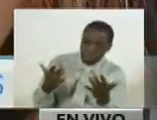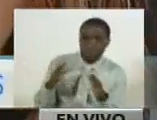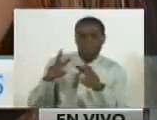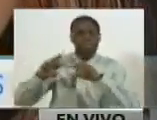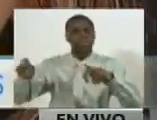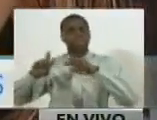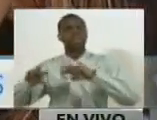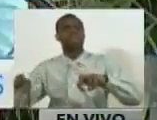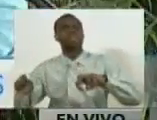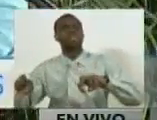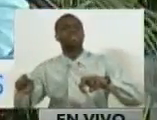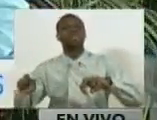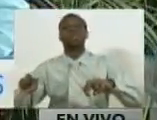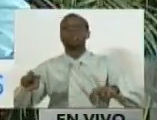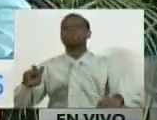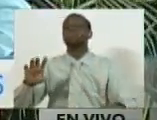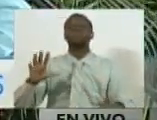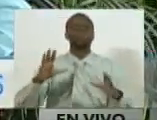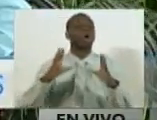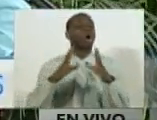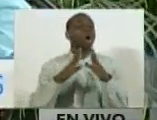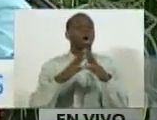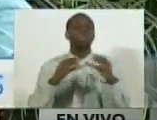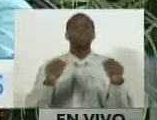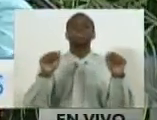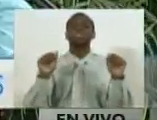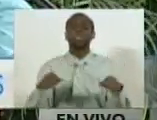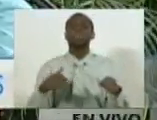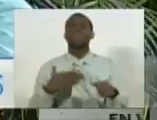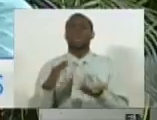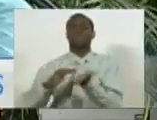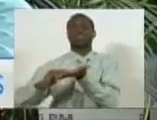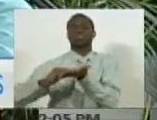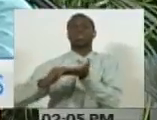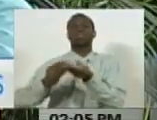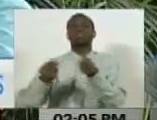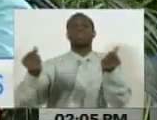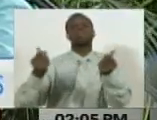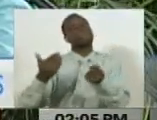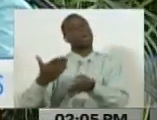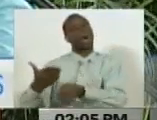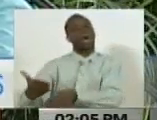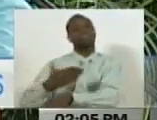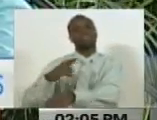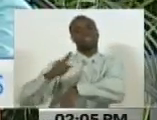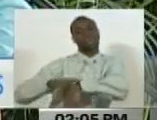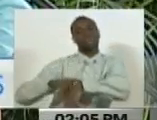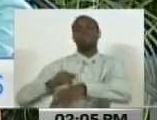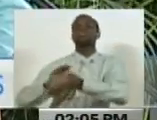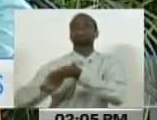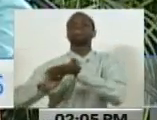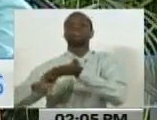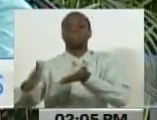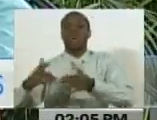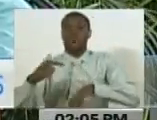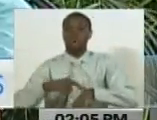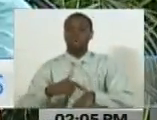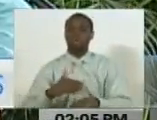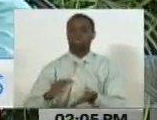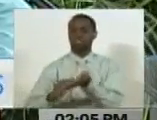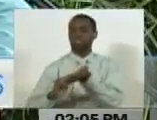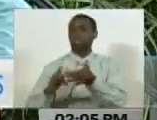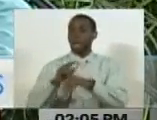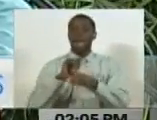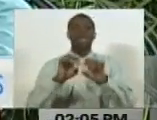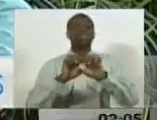Todo tiene cura si se toman las medidas a tiempo. Estamos a tiempo de que el sistema